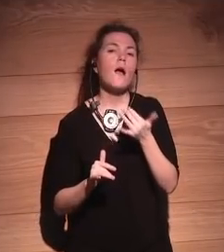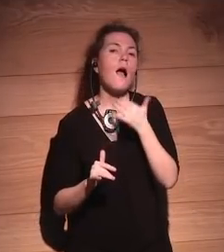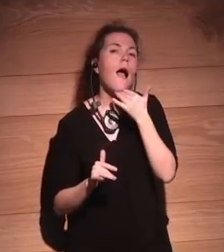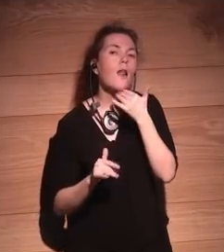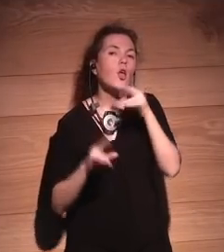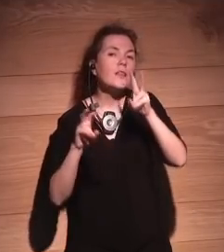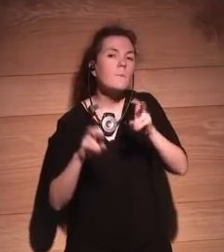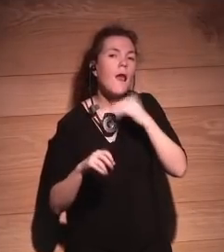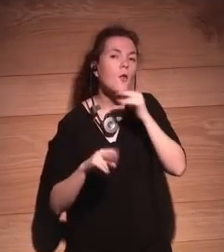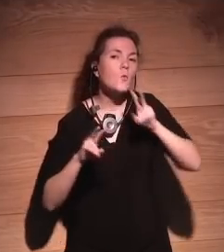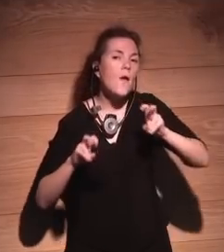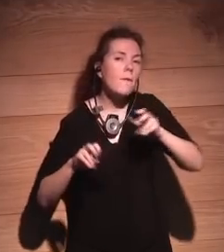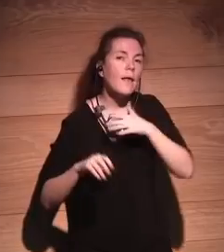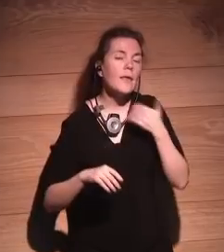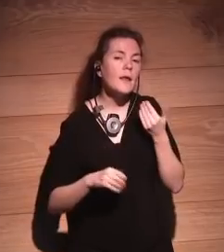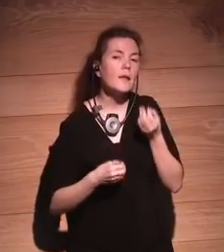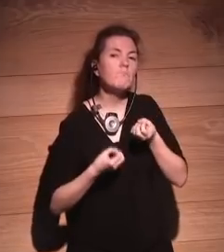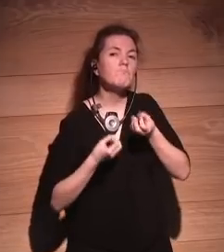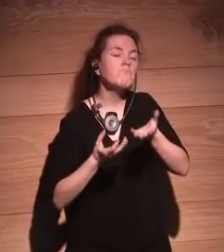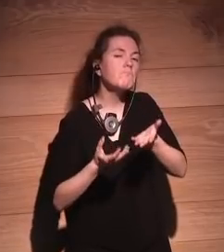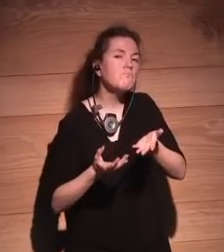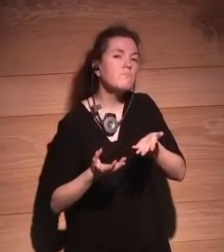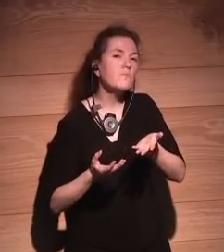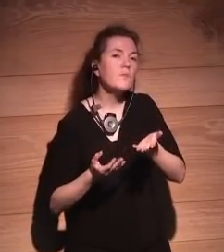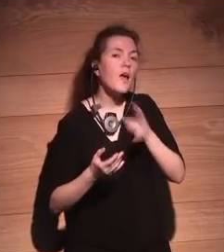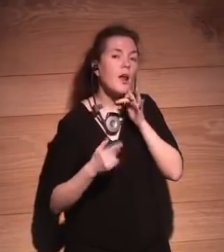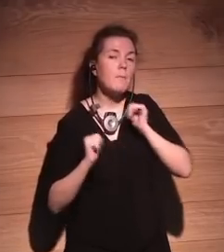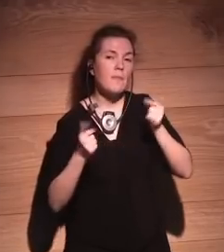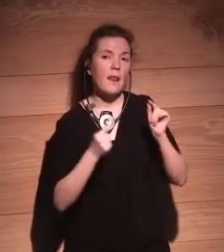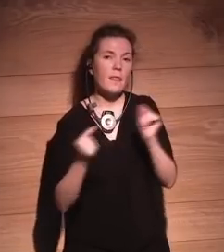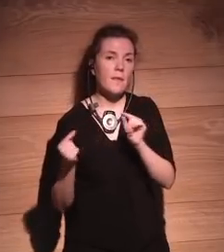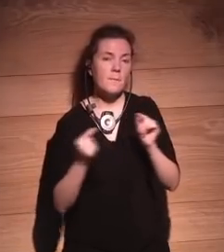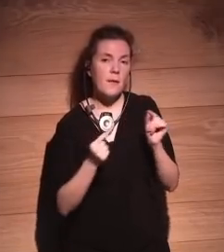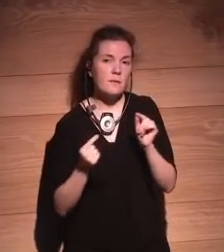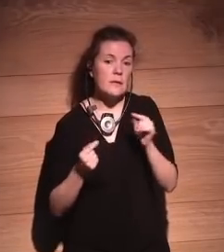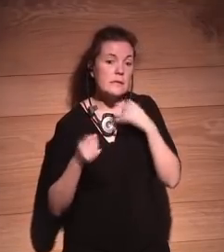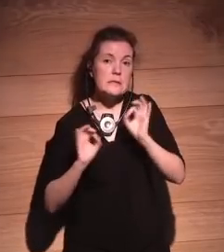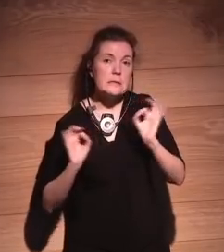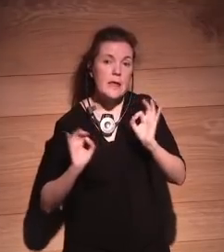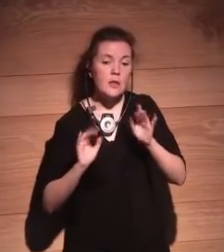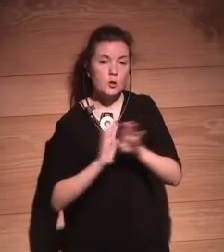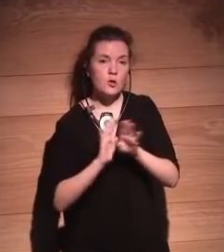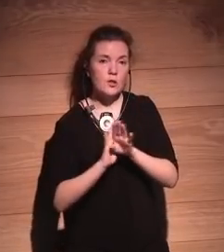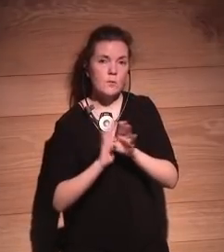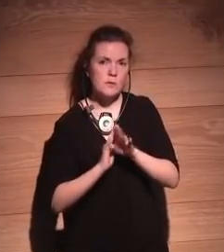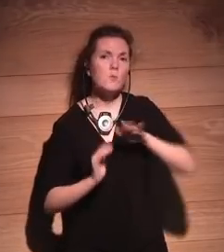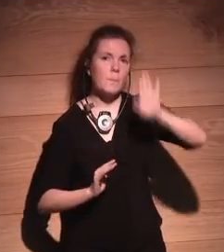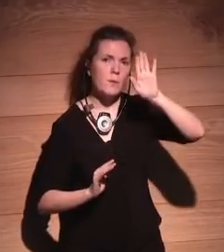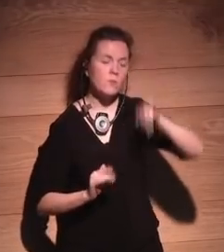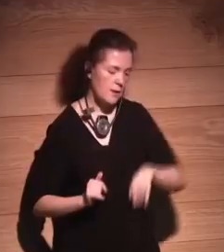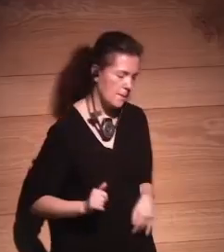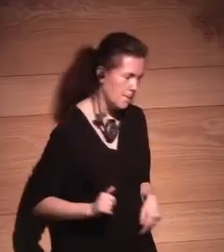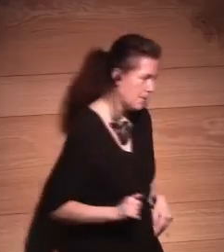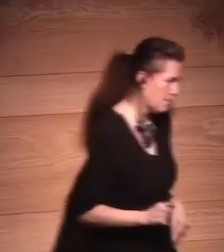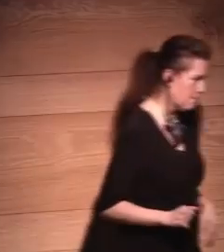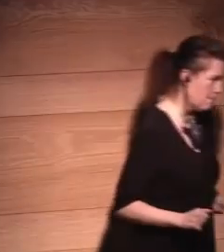alguna temática nueva que queramos sacar. Abrimos el debate y si no, seguimos entre nosotros. Aquí hay una pregunta.